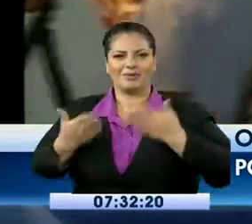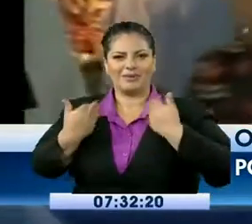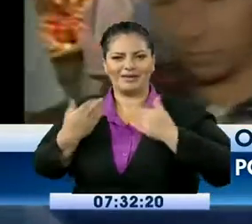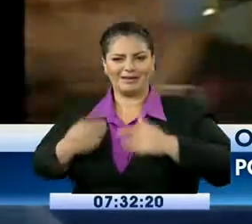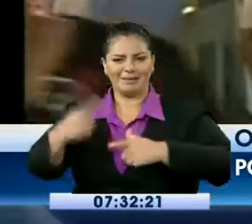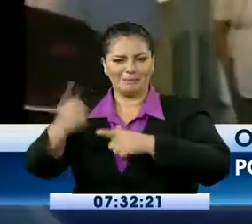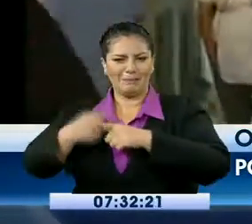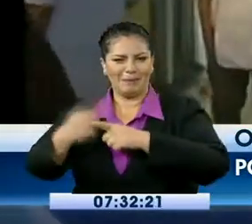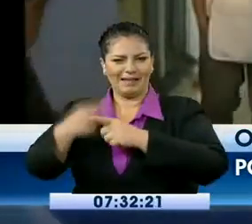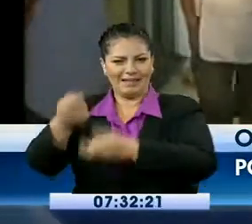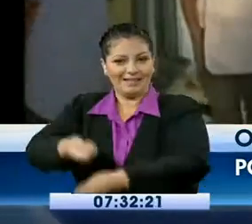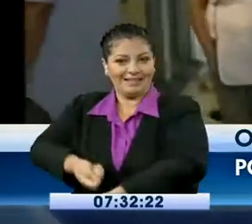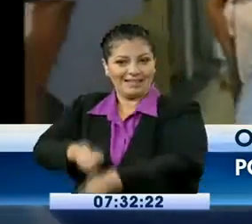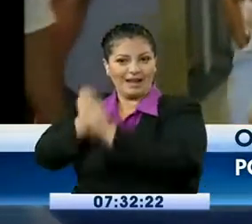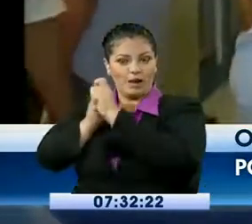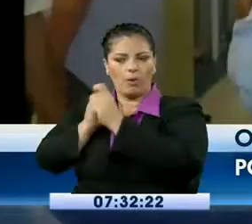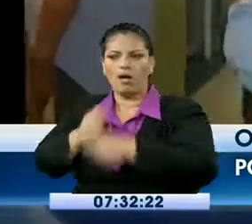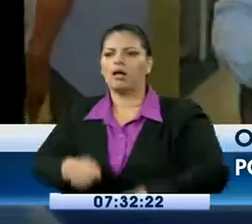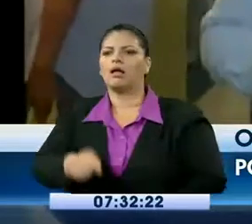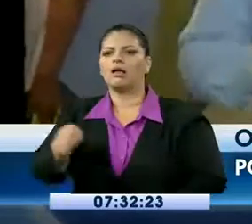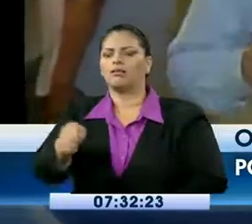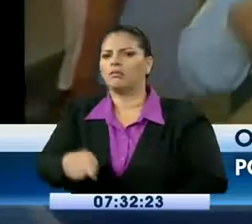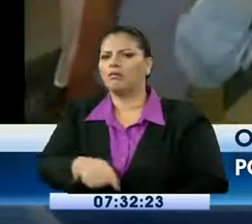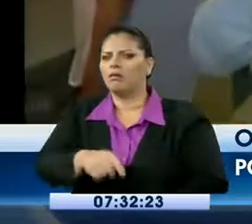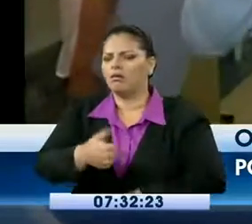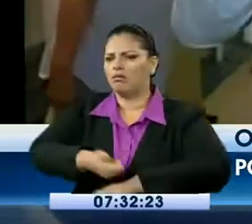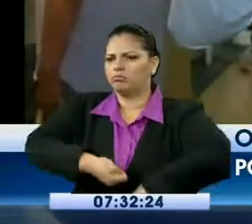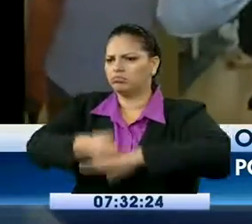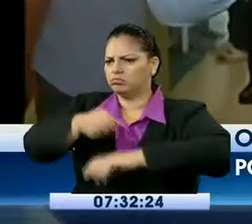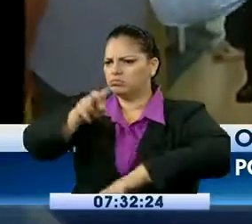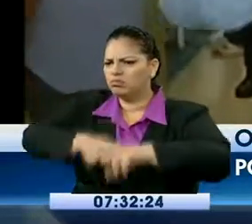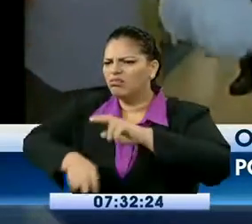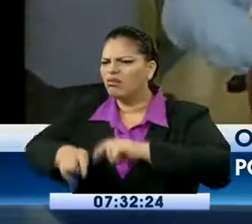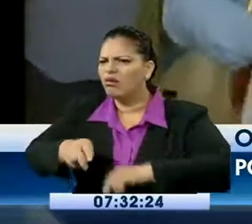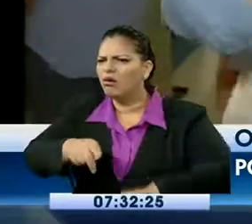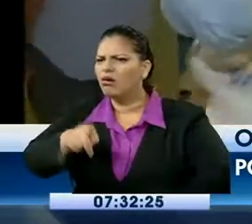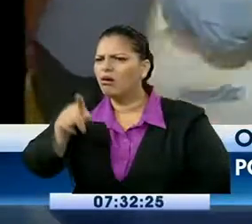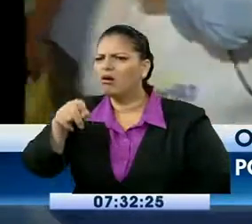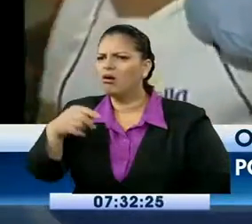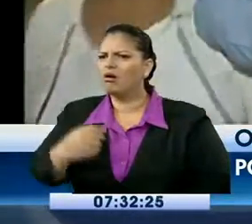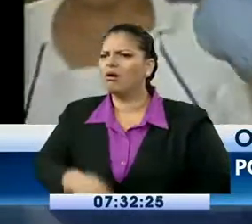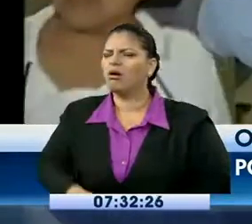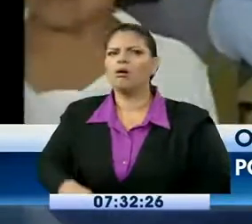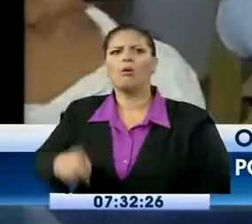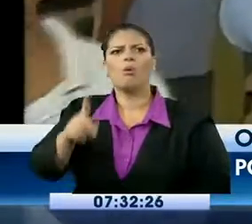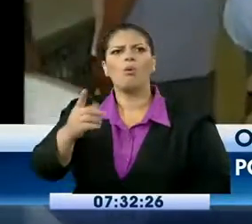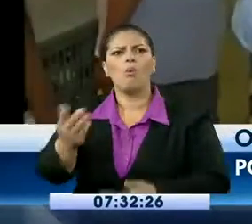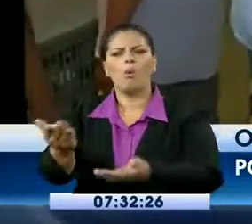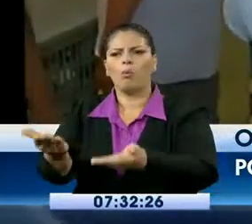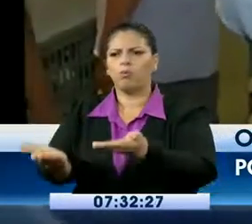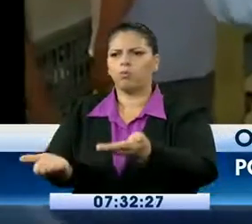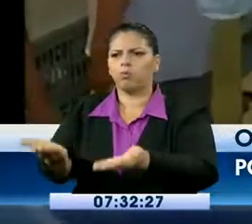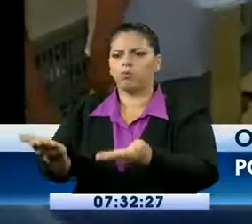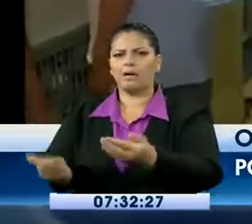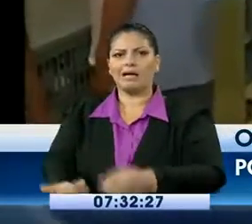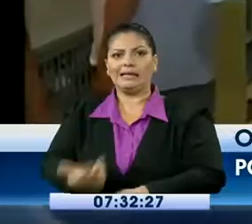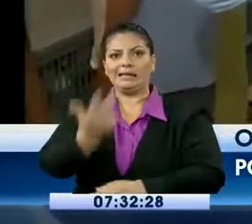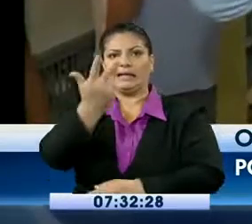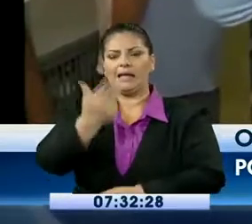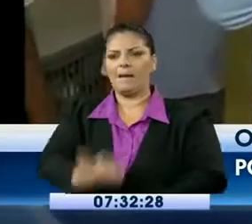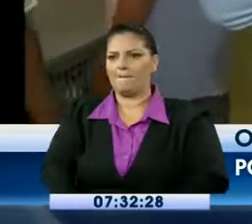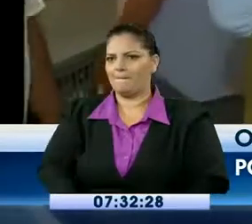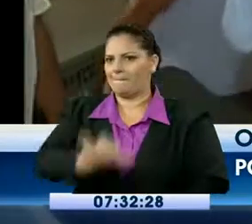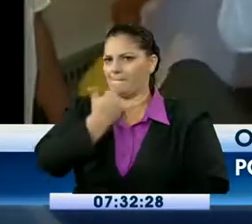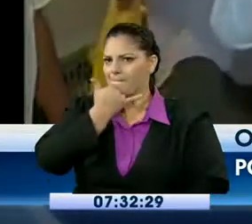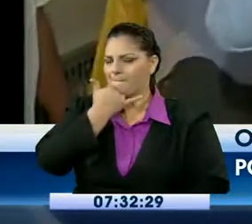si no me equivoco, tres balanzas. Una pesaba casi que una libra de más por cada 4 libras que se compraban. Hugo, Luisa